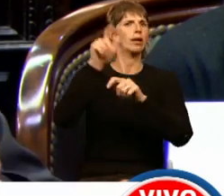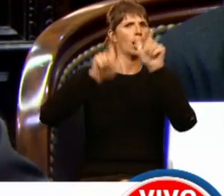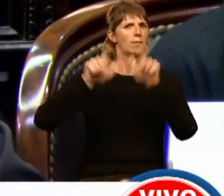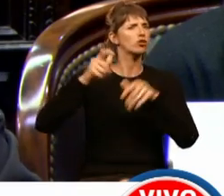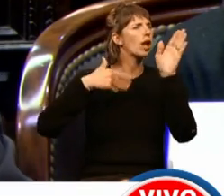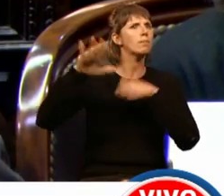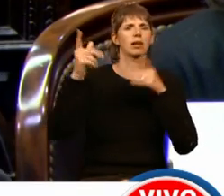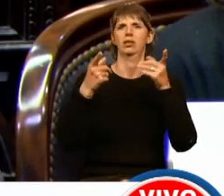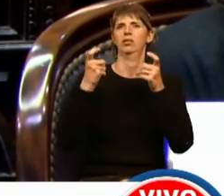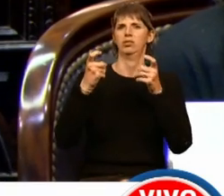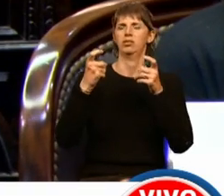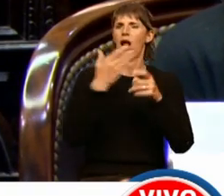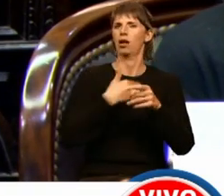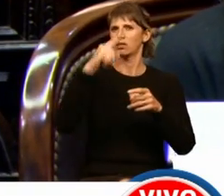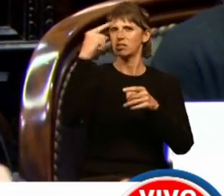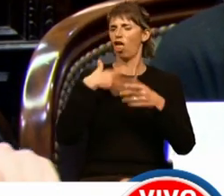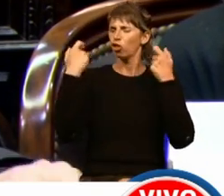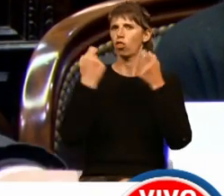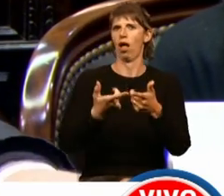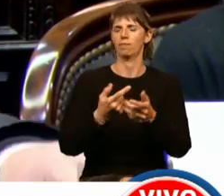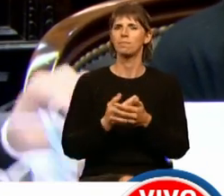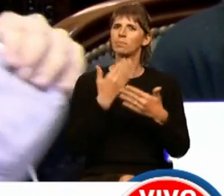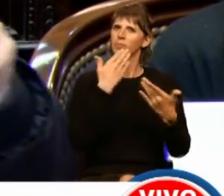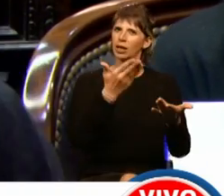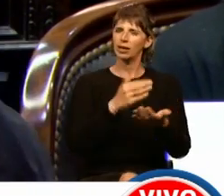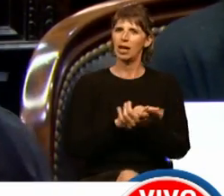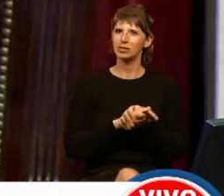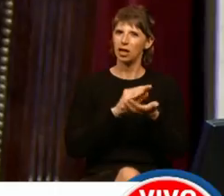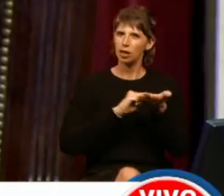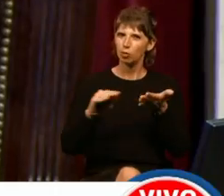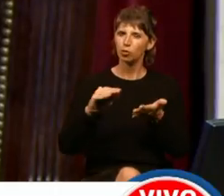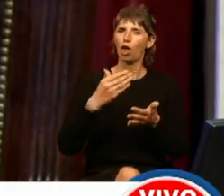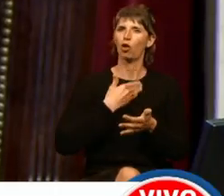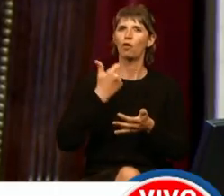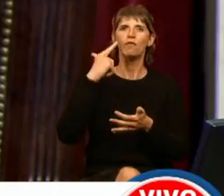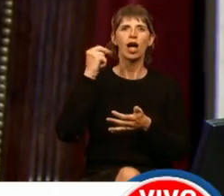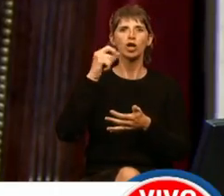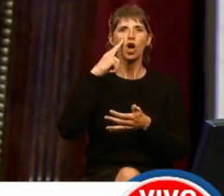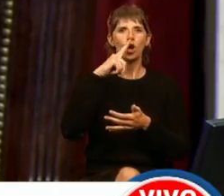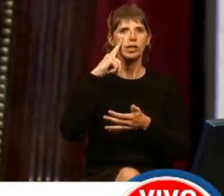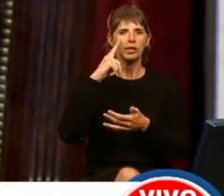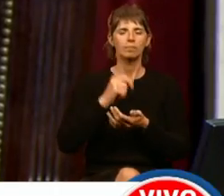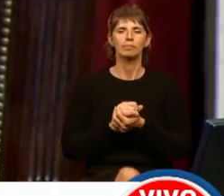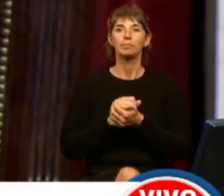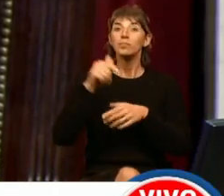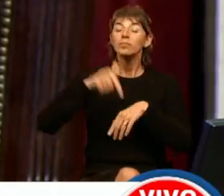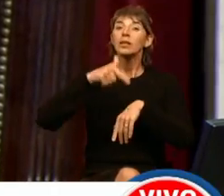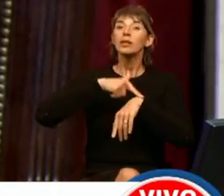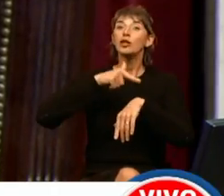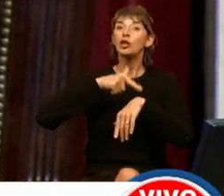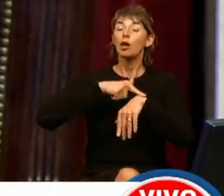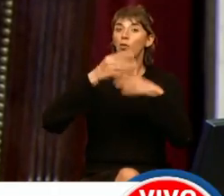gracias señor presidente gracias diputado faccioli inicia los tiempos de